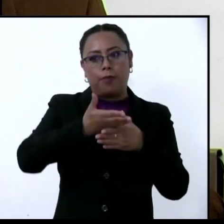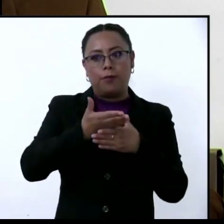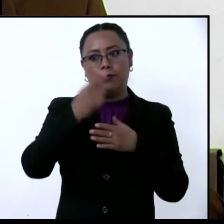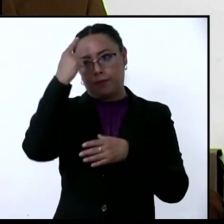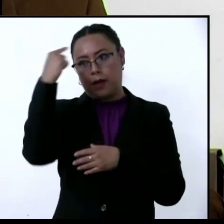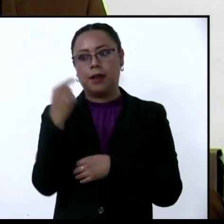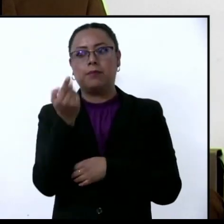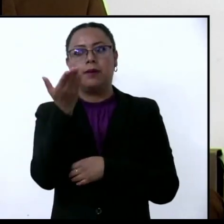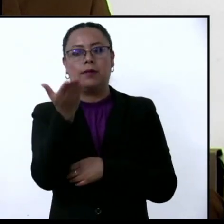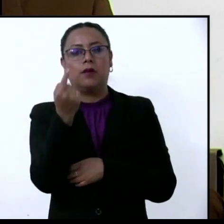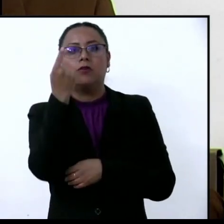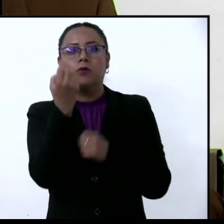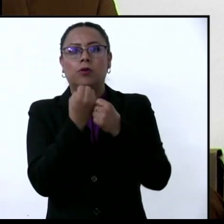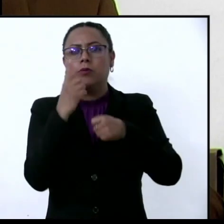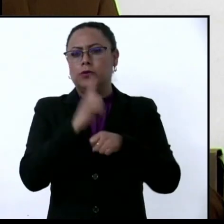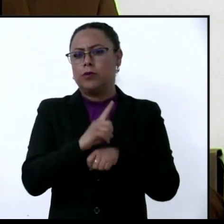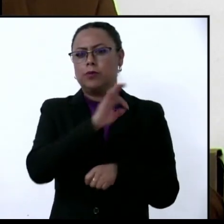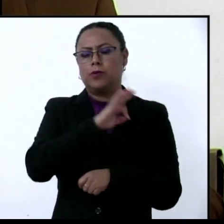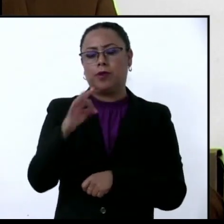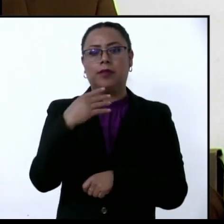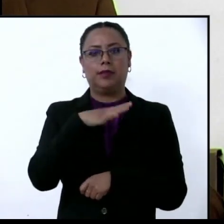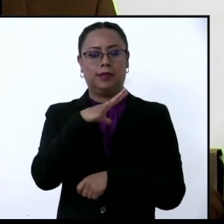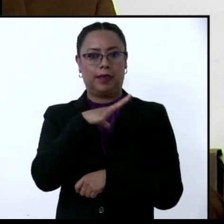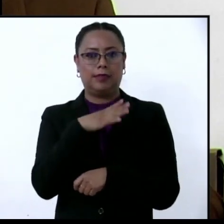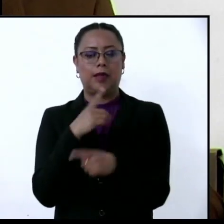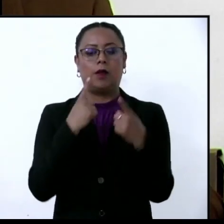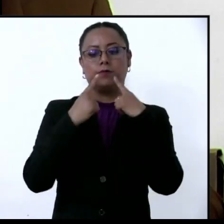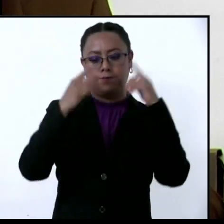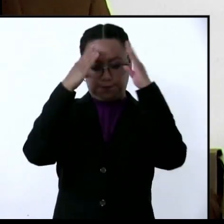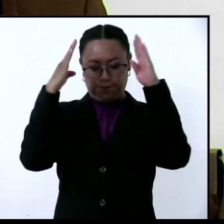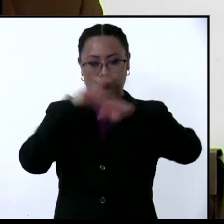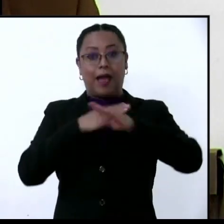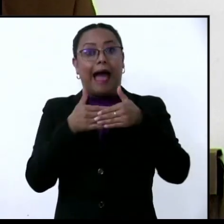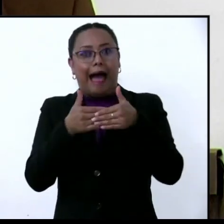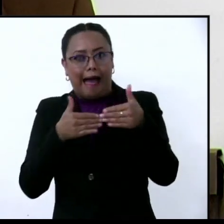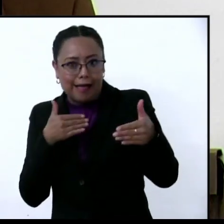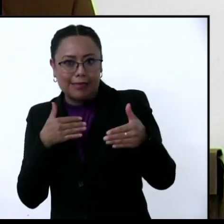posibilidad de contar con una conciliación prejudicial.